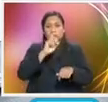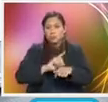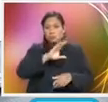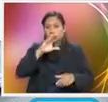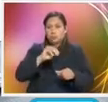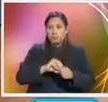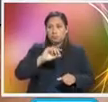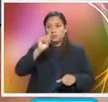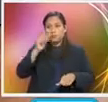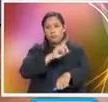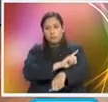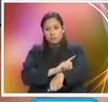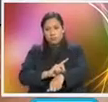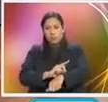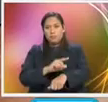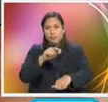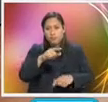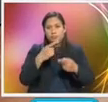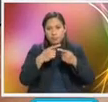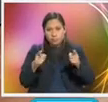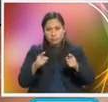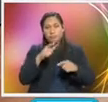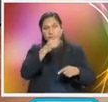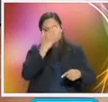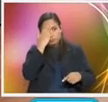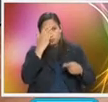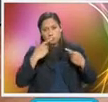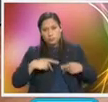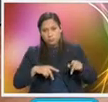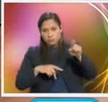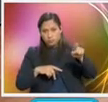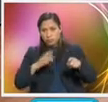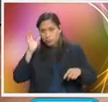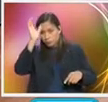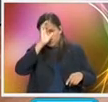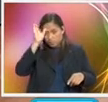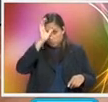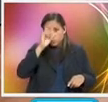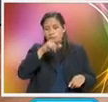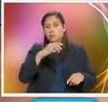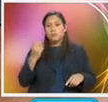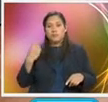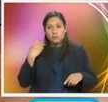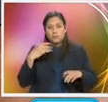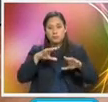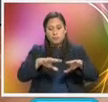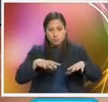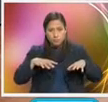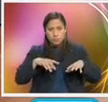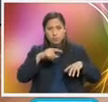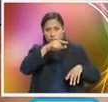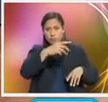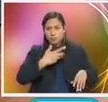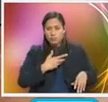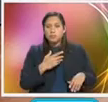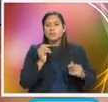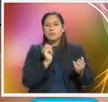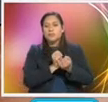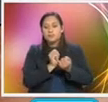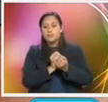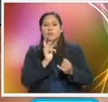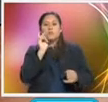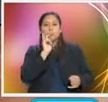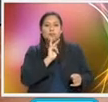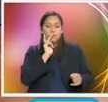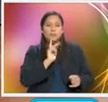delegación diferente a la que vives. Asimismo, conoces a la gente de ahí, ¿no? La cultura, el evento que se está desarrollando y, ¿por qué no?, hasta